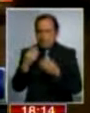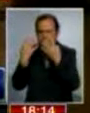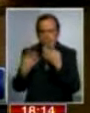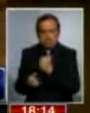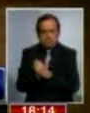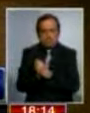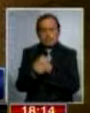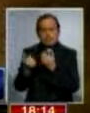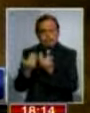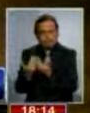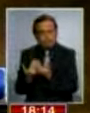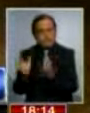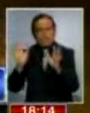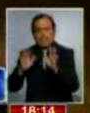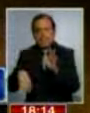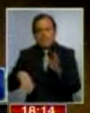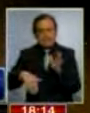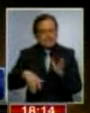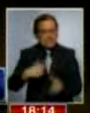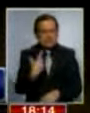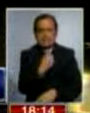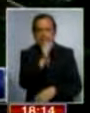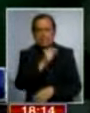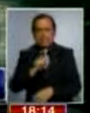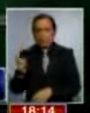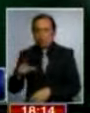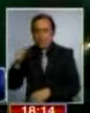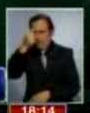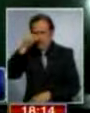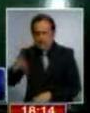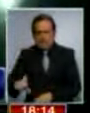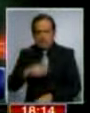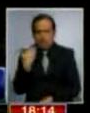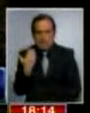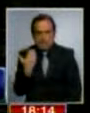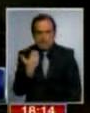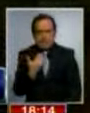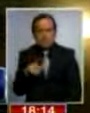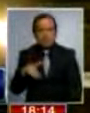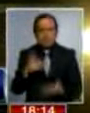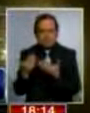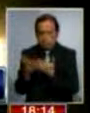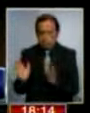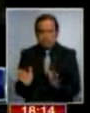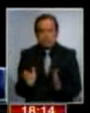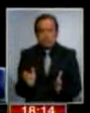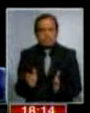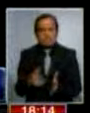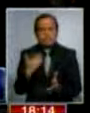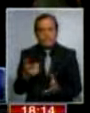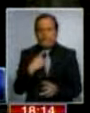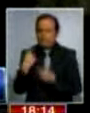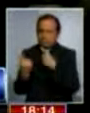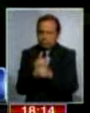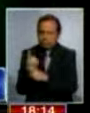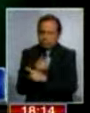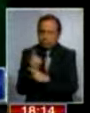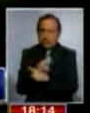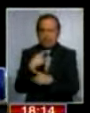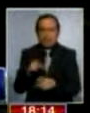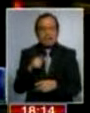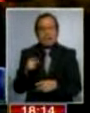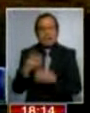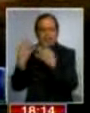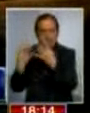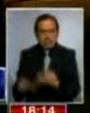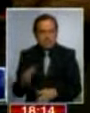que permitir que ellas salgan porque no están condenadas a muerte. En Chile no está la pena de muerte vigente. Exactamente, coronel. Vamos a seguir conversando de lo que ocurrió en la